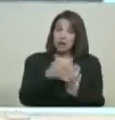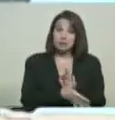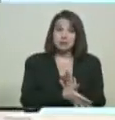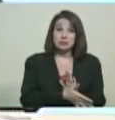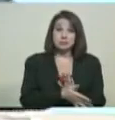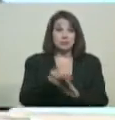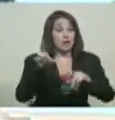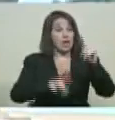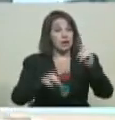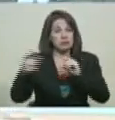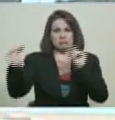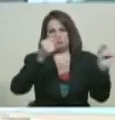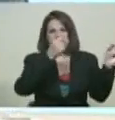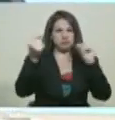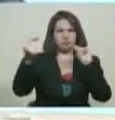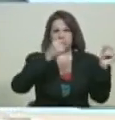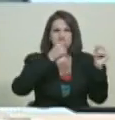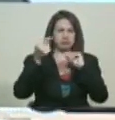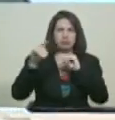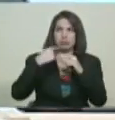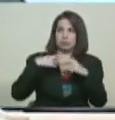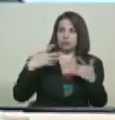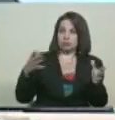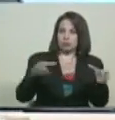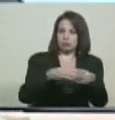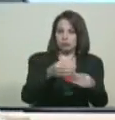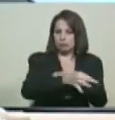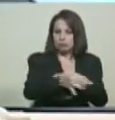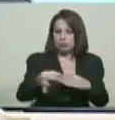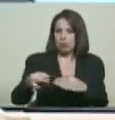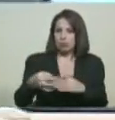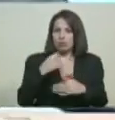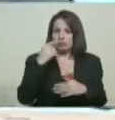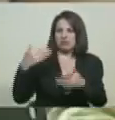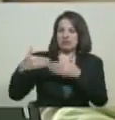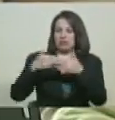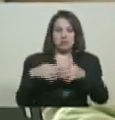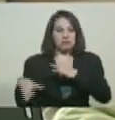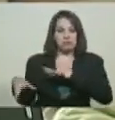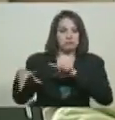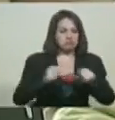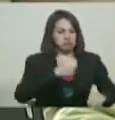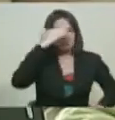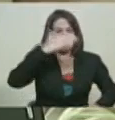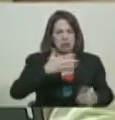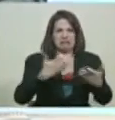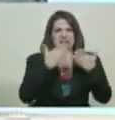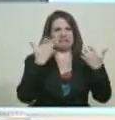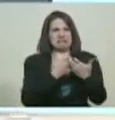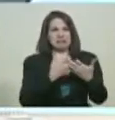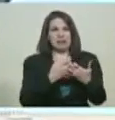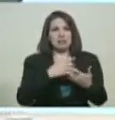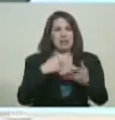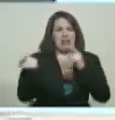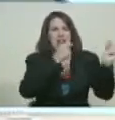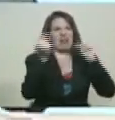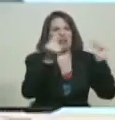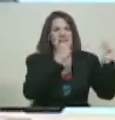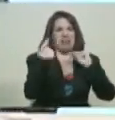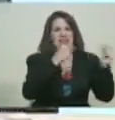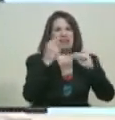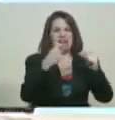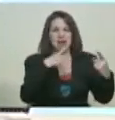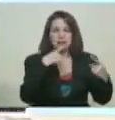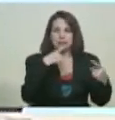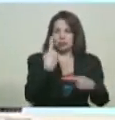peleas en algunas regiones uno dice bueno pero si el imperialismo está a punto de invadir y están peleando por que tú me dijiste esto yo te